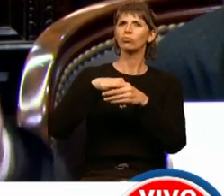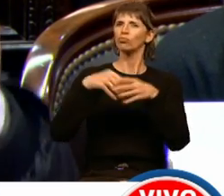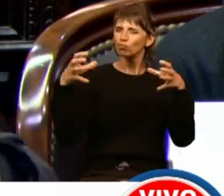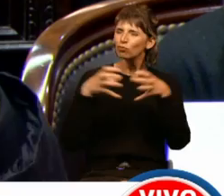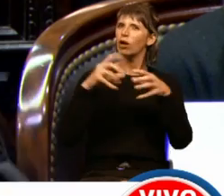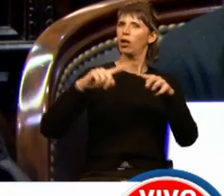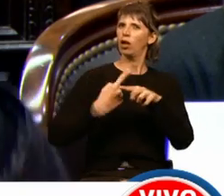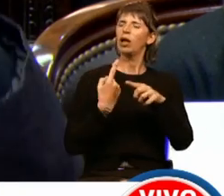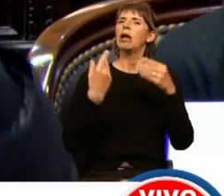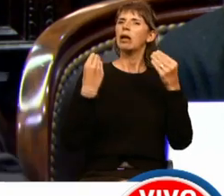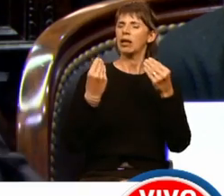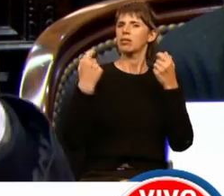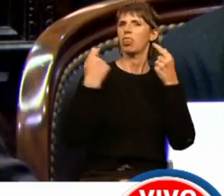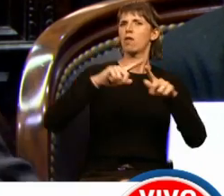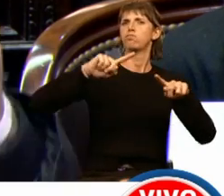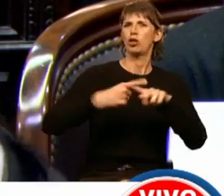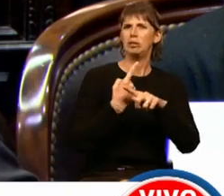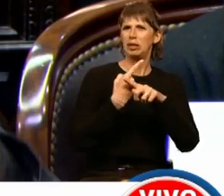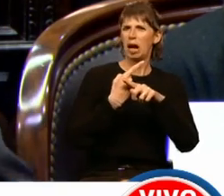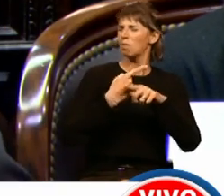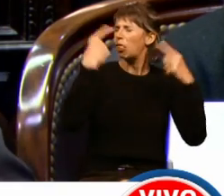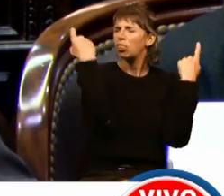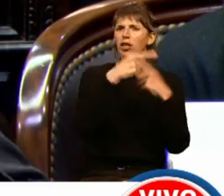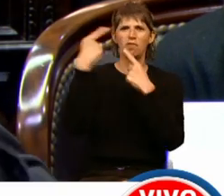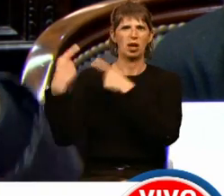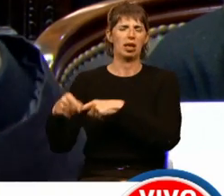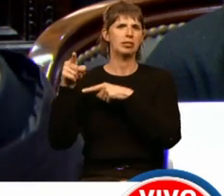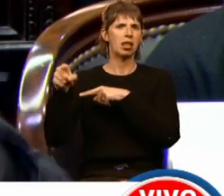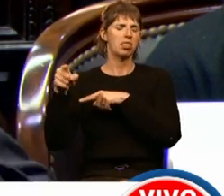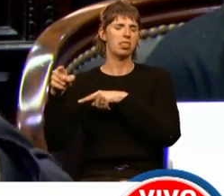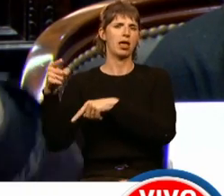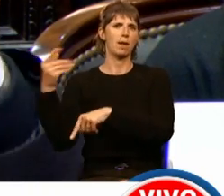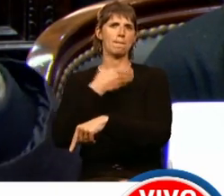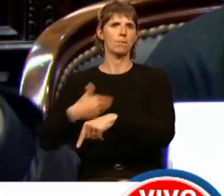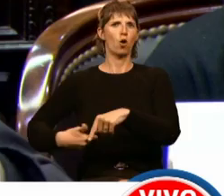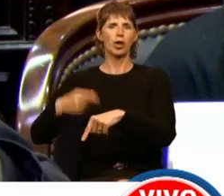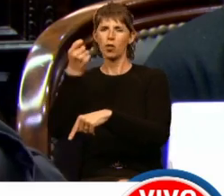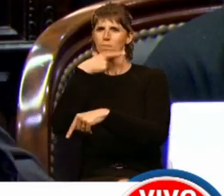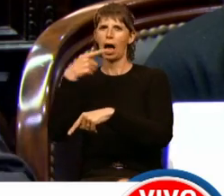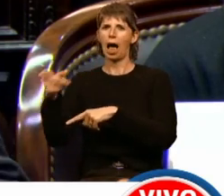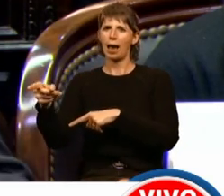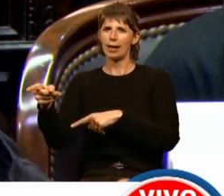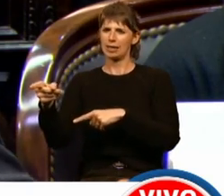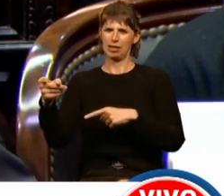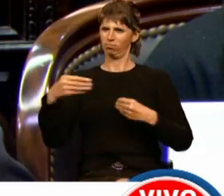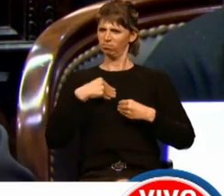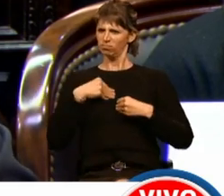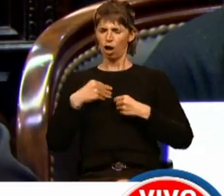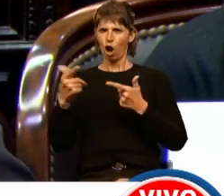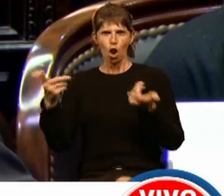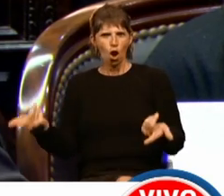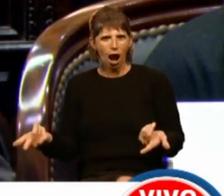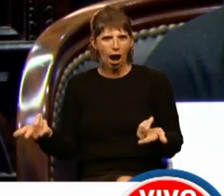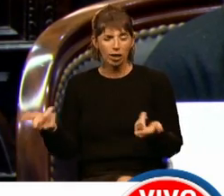diametralmente opuestas a lo que se llevan adelante durante cuatro años de un gobierno tan insensible que generó que